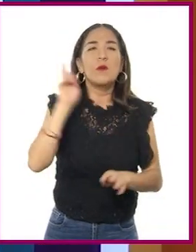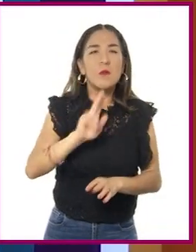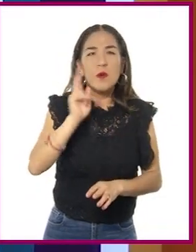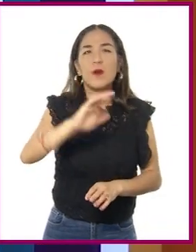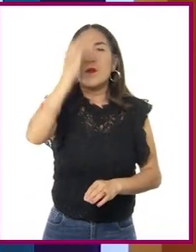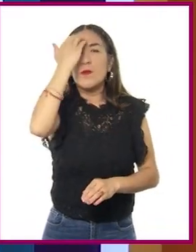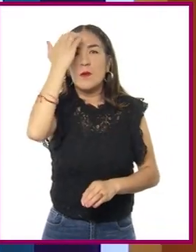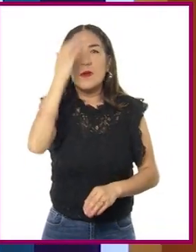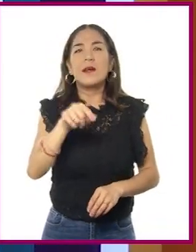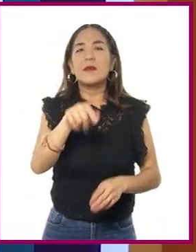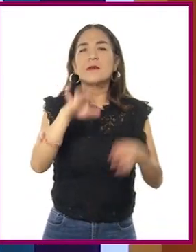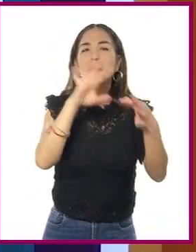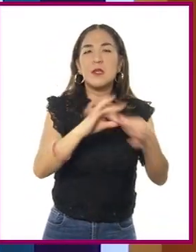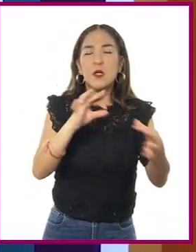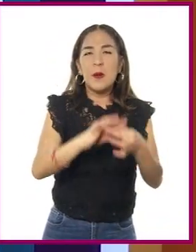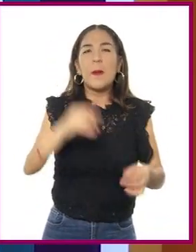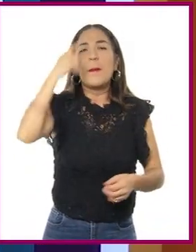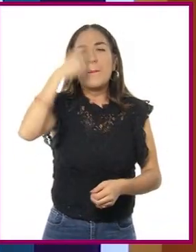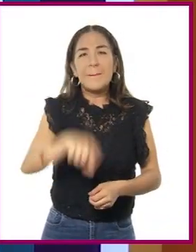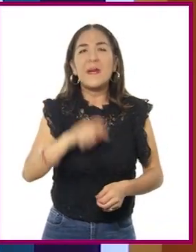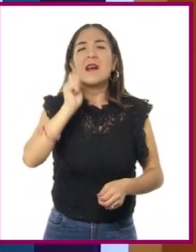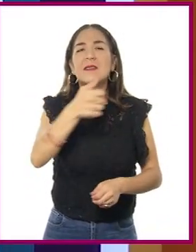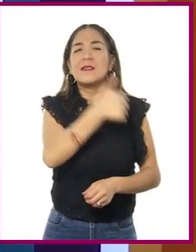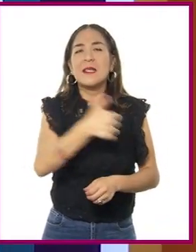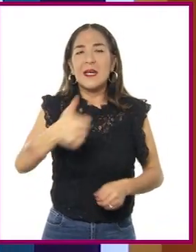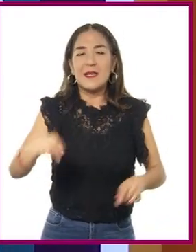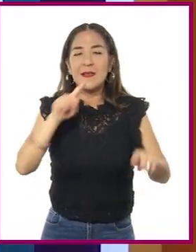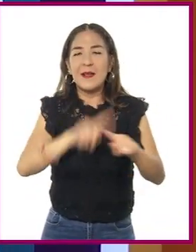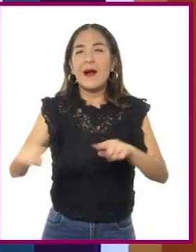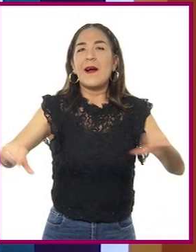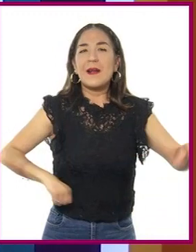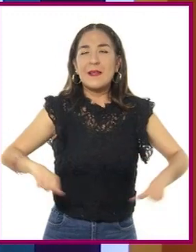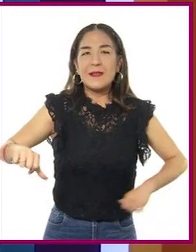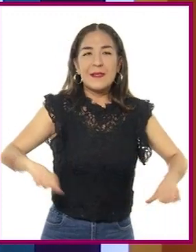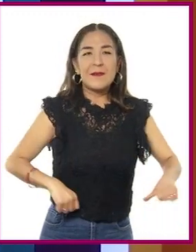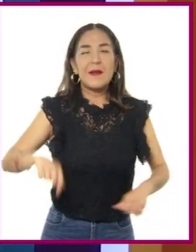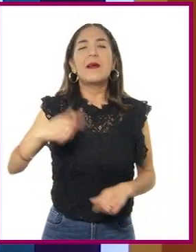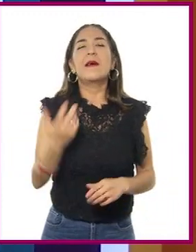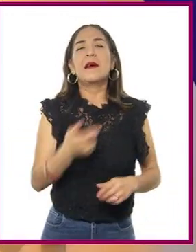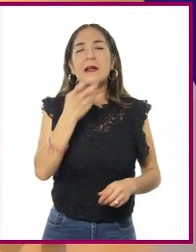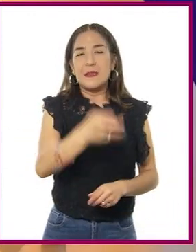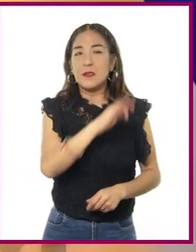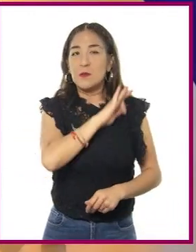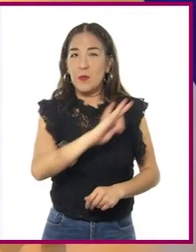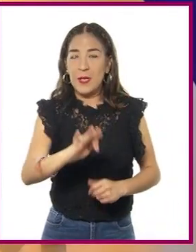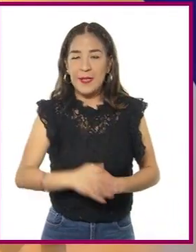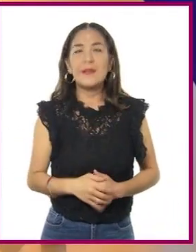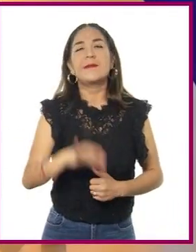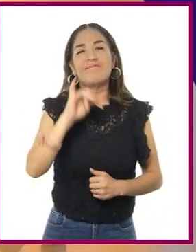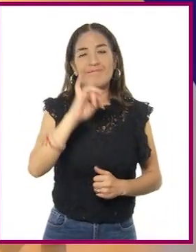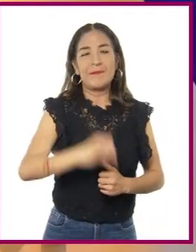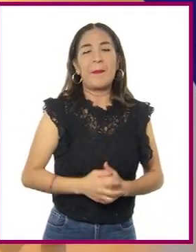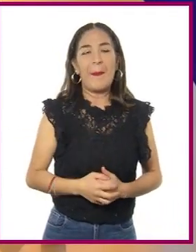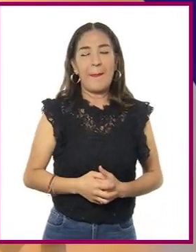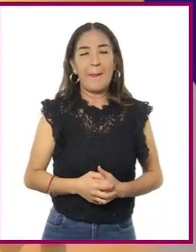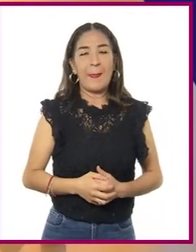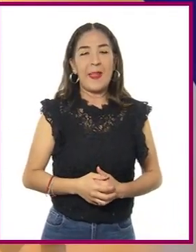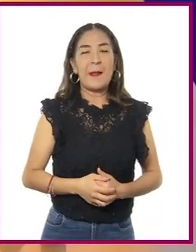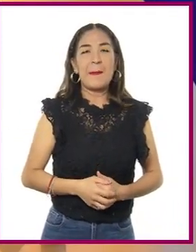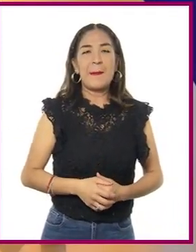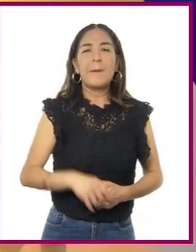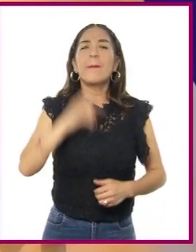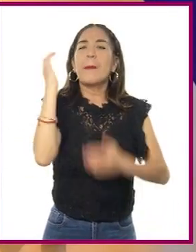y profundizar, buscando para cada caso una estructura comprensible. Así es,